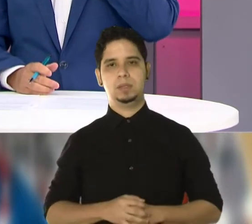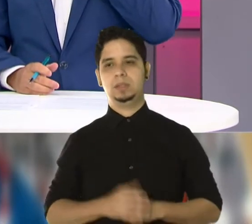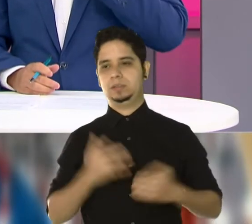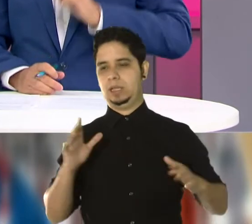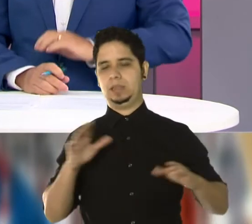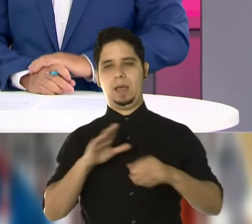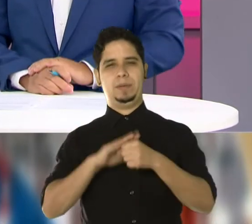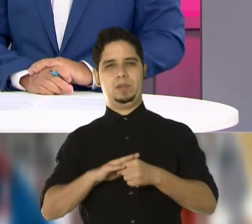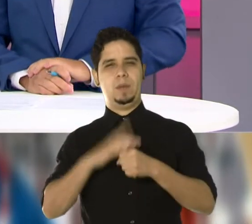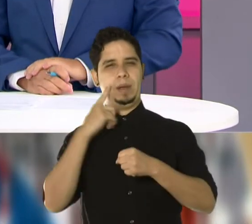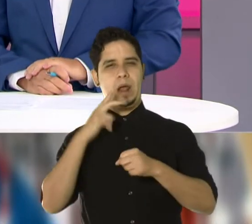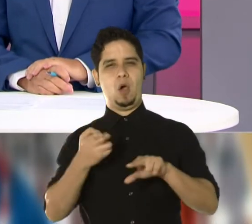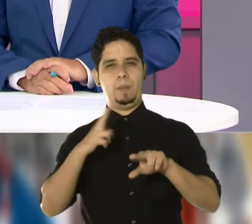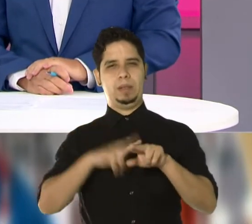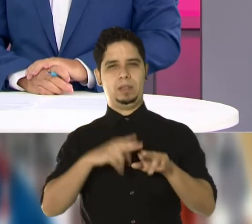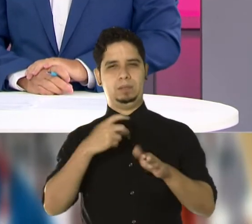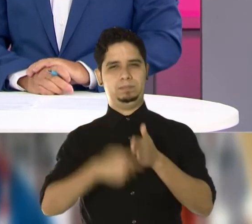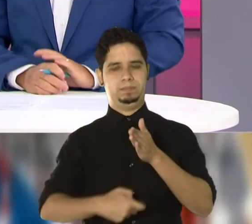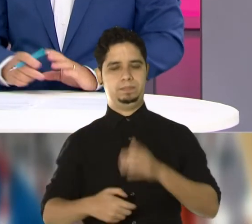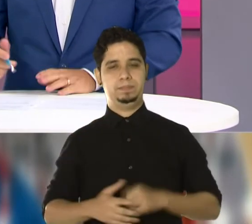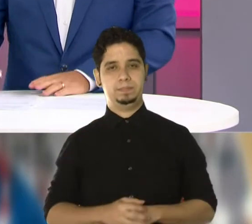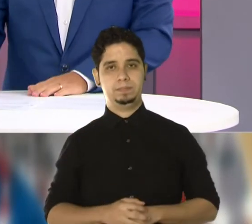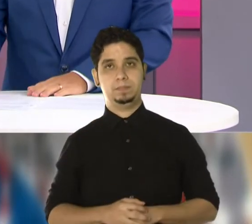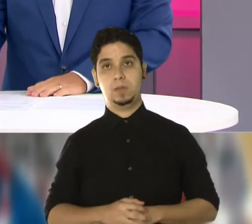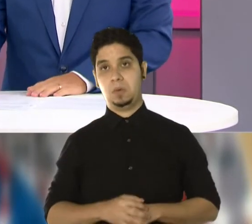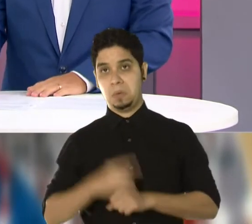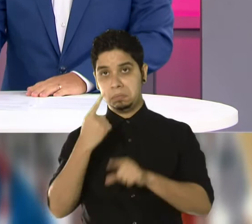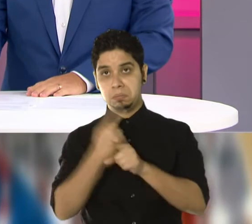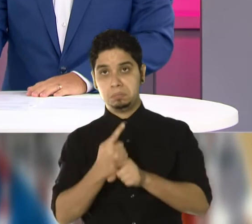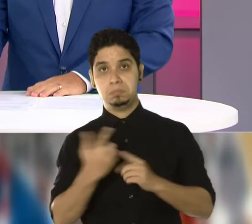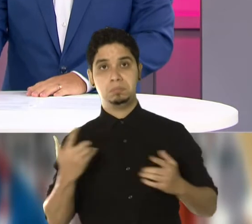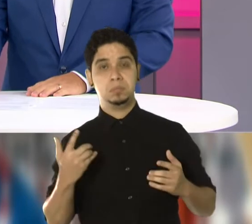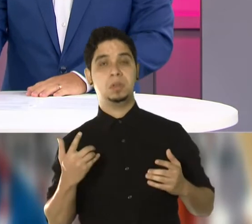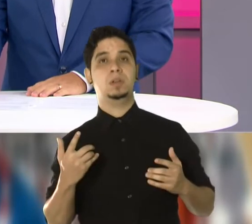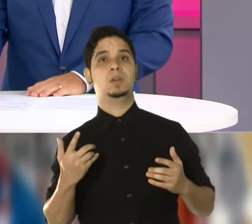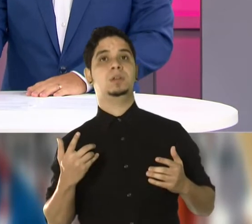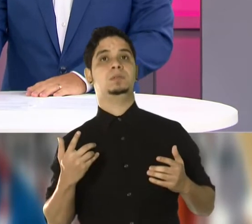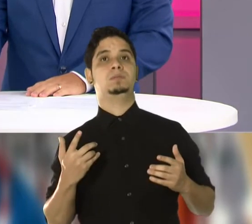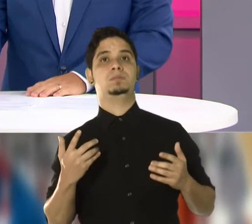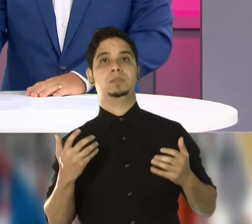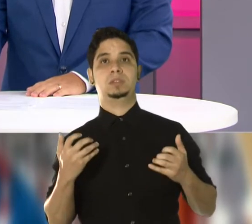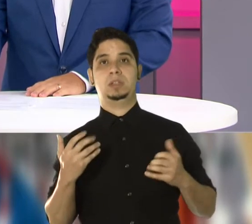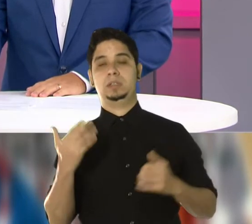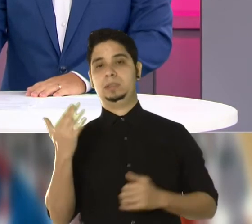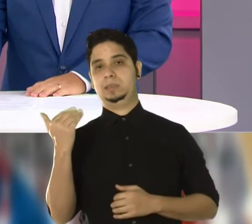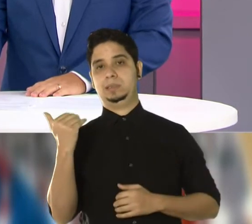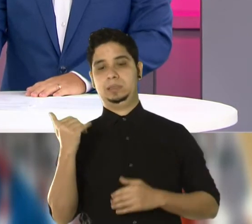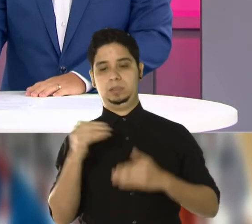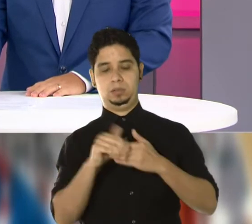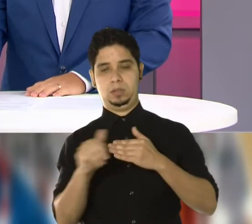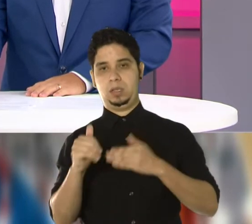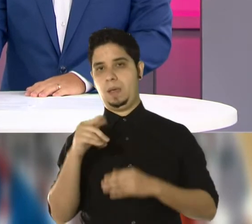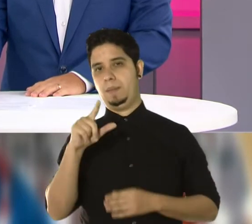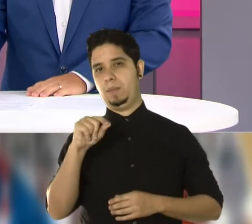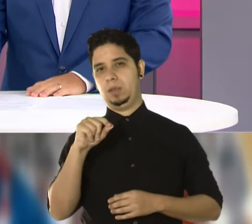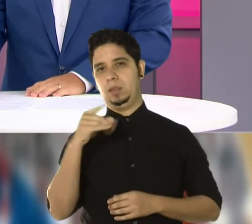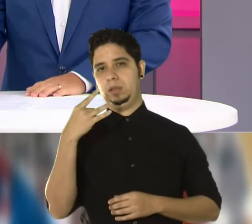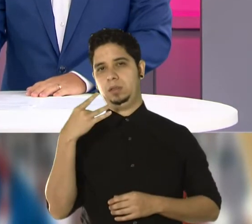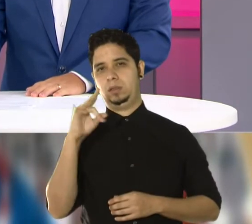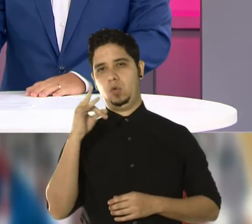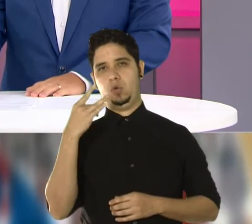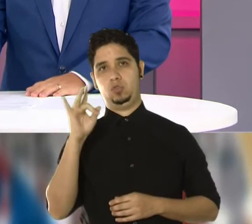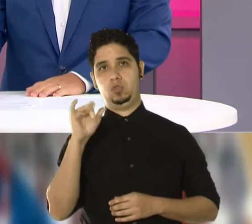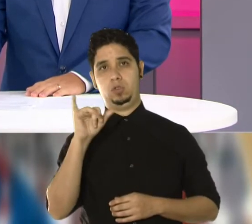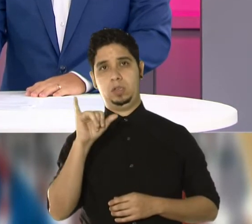salarios. Ciertamente hubo una iniciativa de aumentarlo a $15 en el 2018. Eso